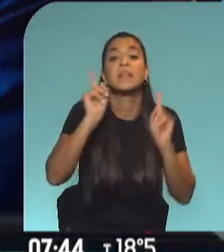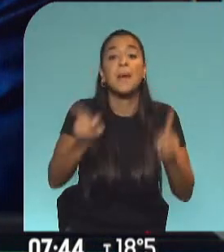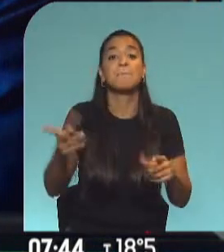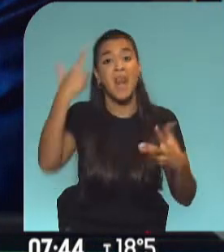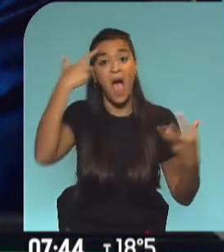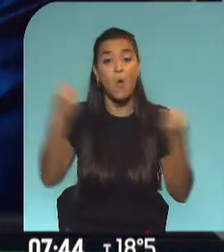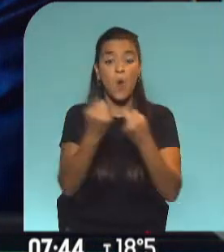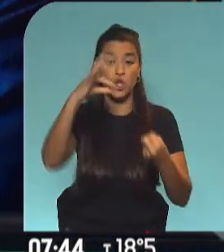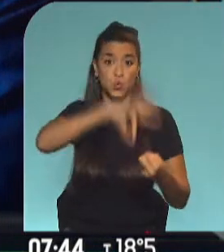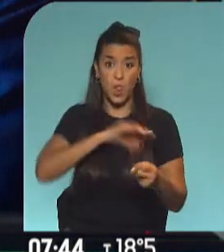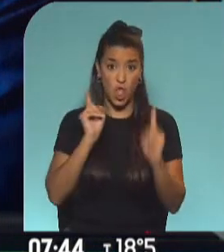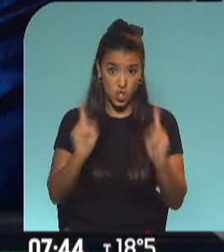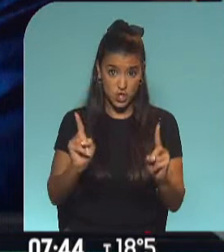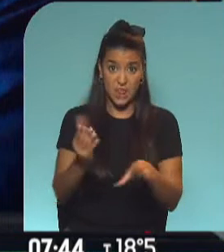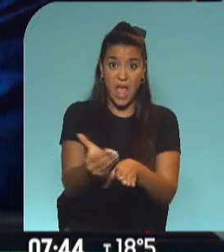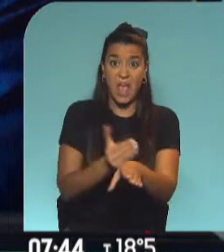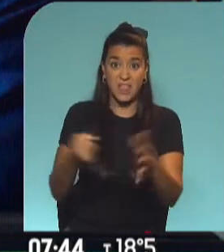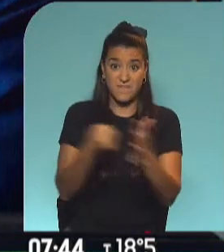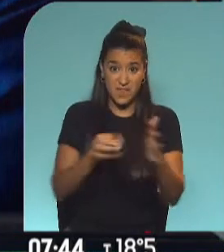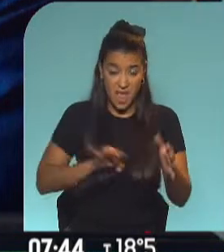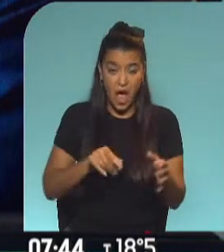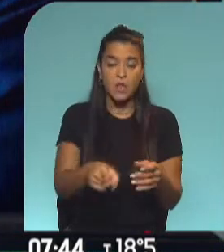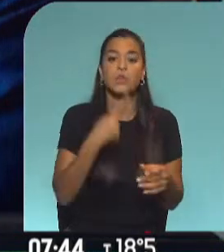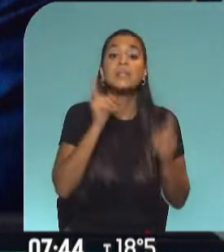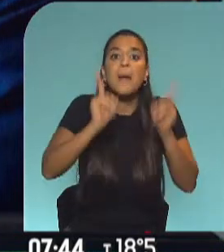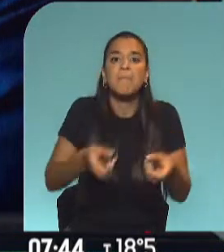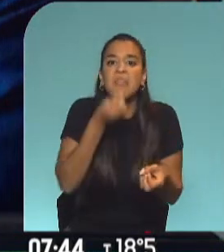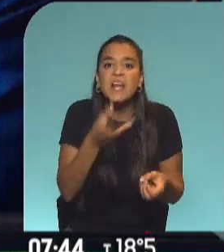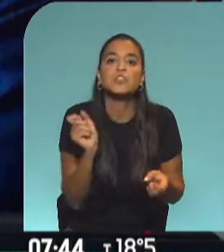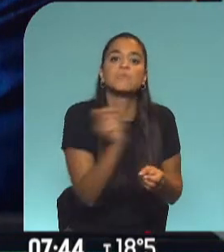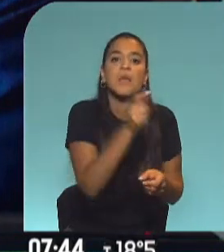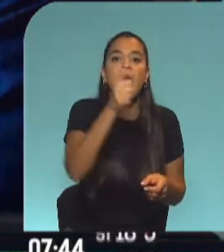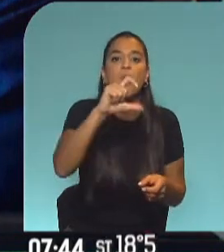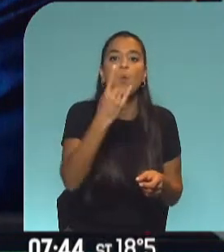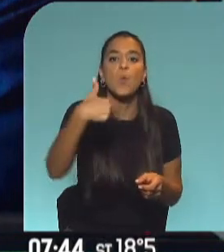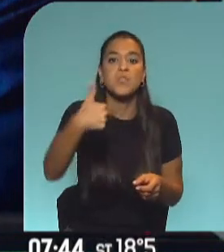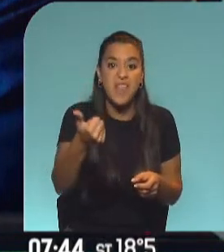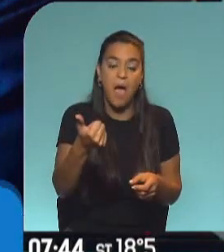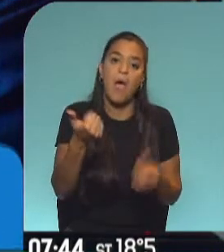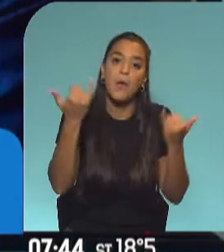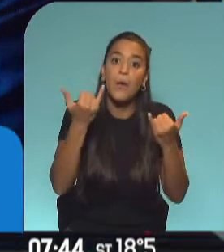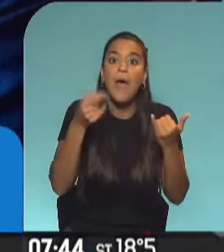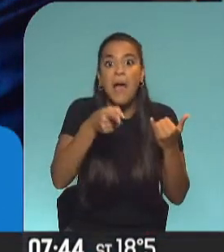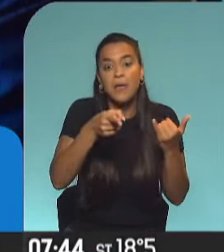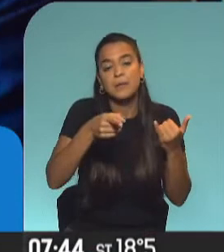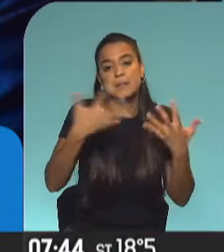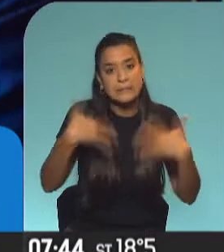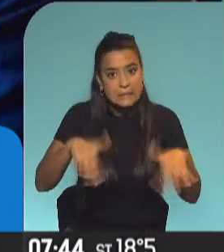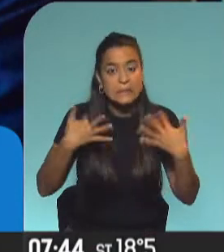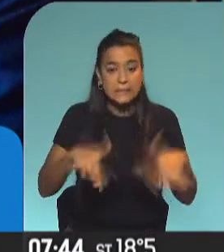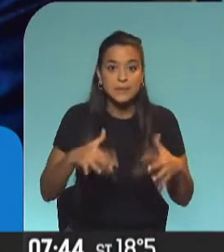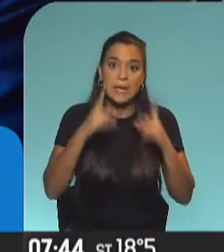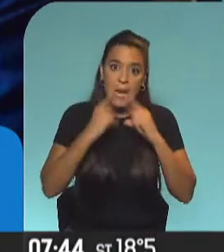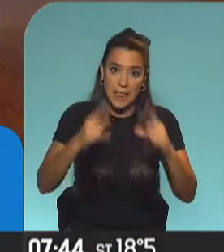docente, que va a ser convocada antes de fin de año, y a las declaraciones de Soledad Acuña, que desencadenaron realmente una gran cantidad